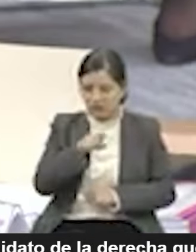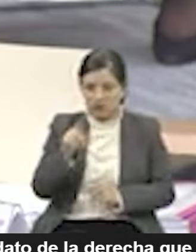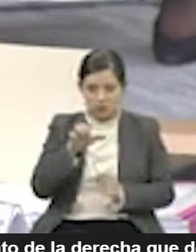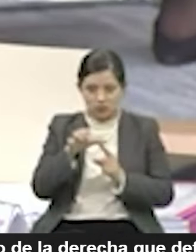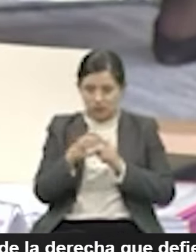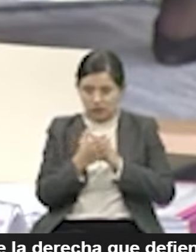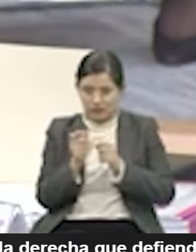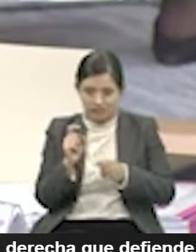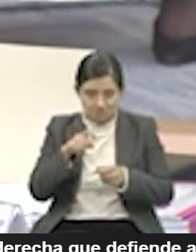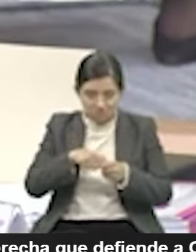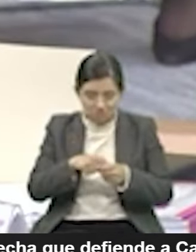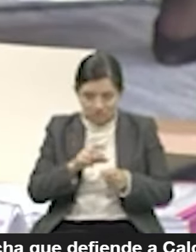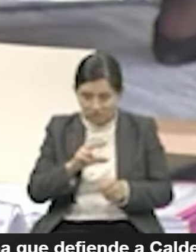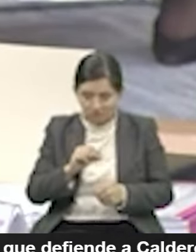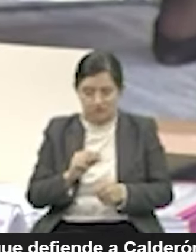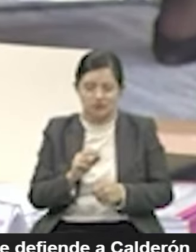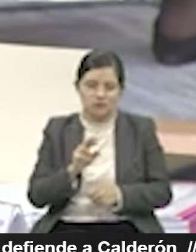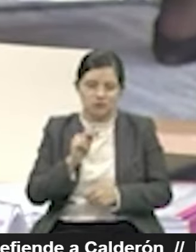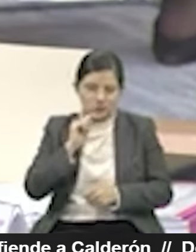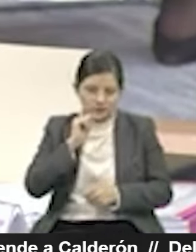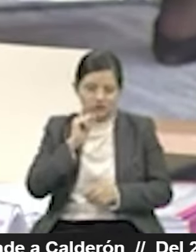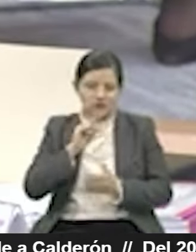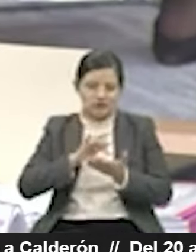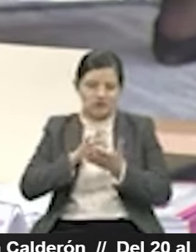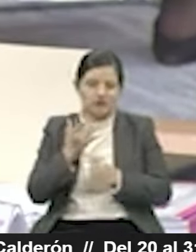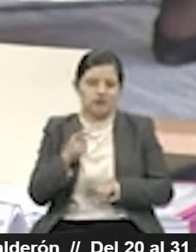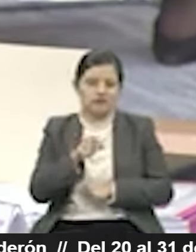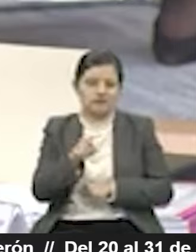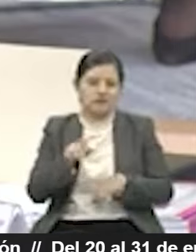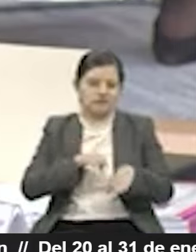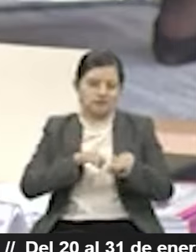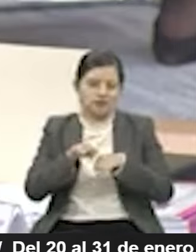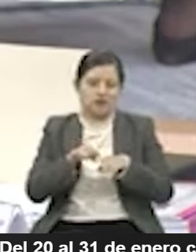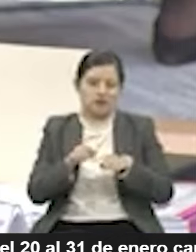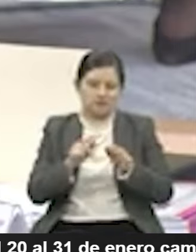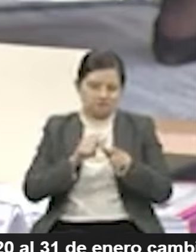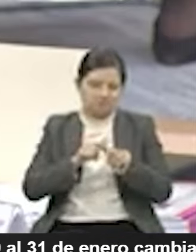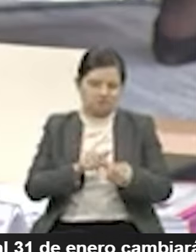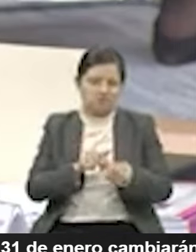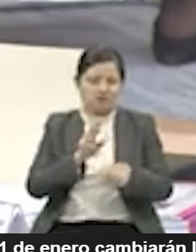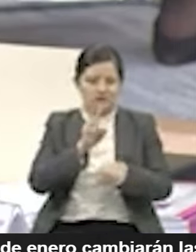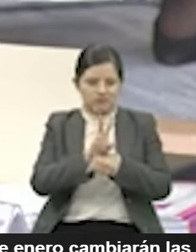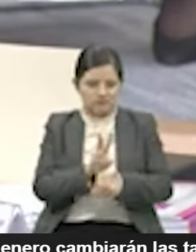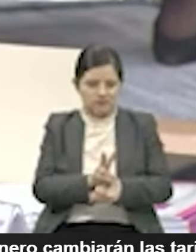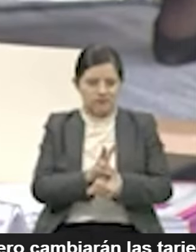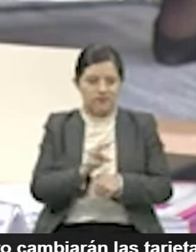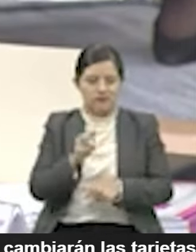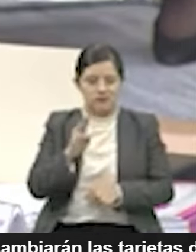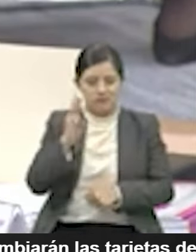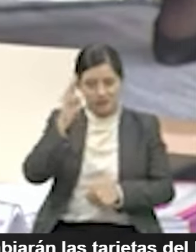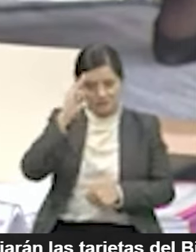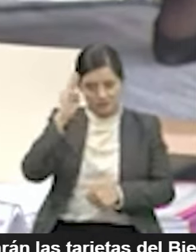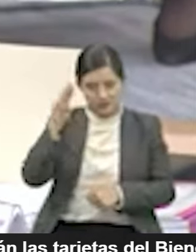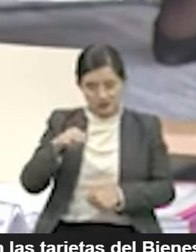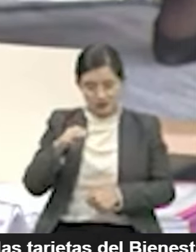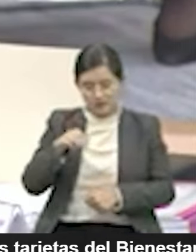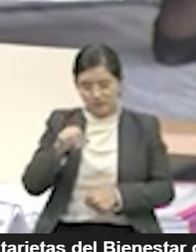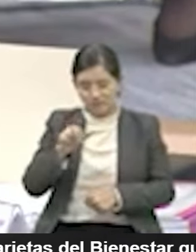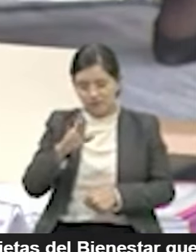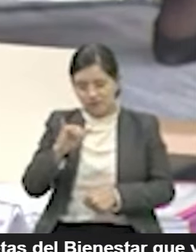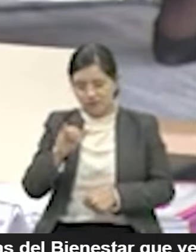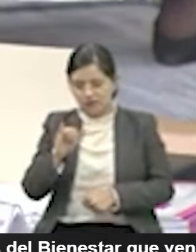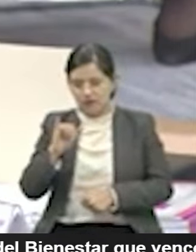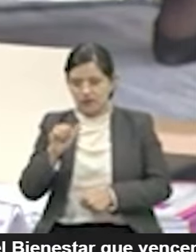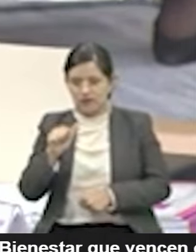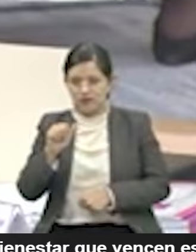hacer especial mención del trabajo constante y capacidades de organización logística y supervisión de la maestra María Elena Cornejo condujiste